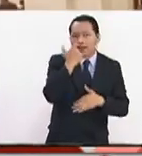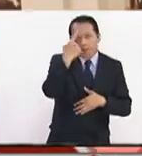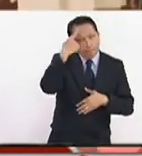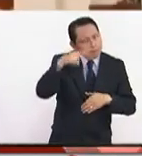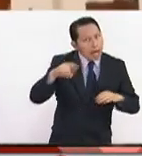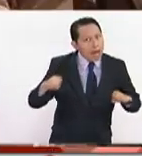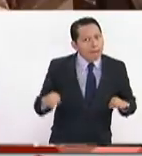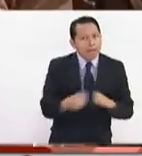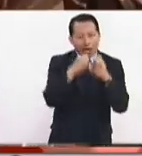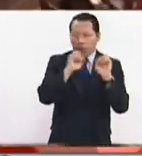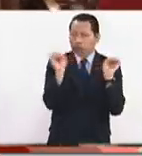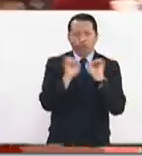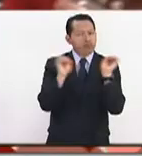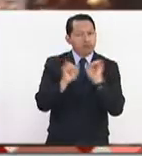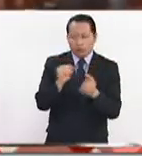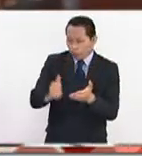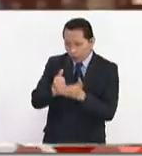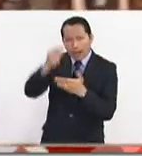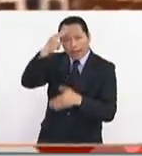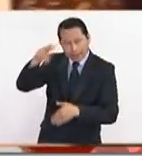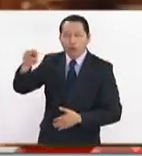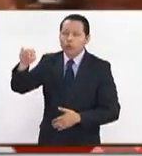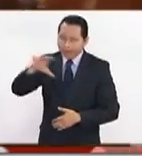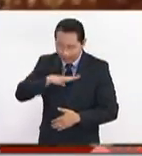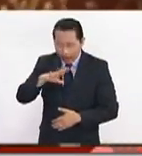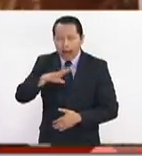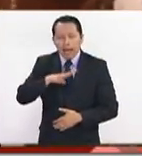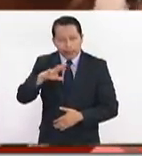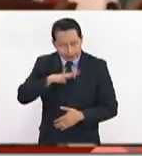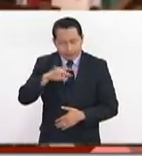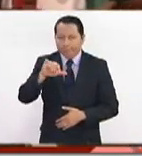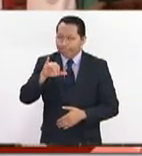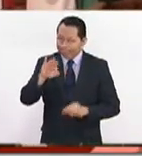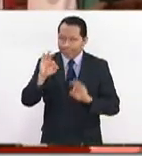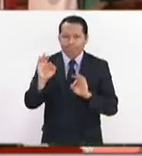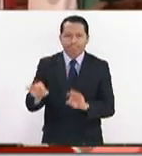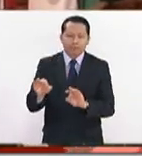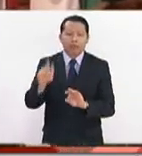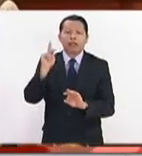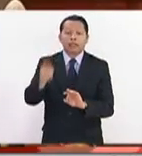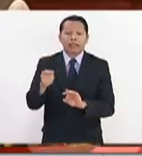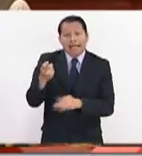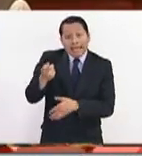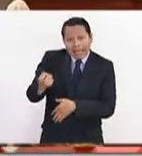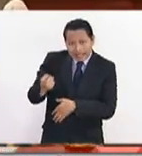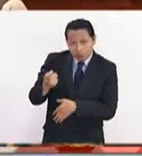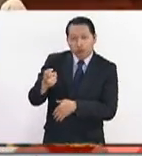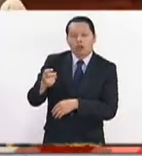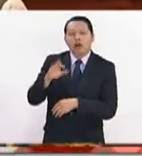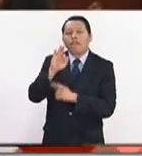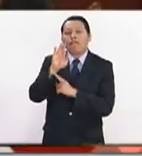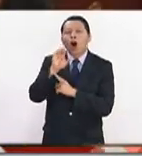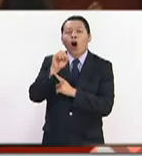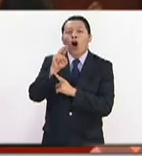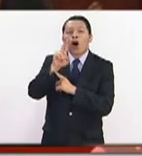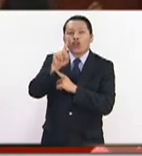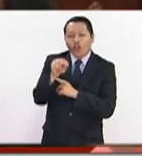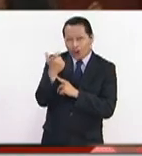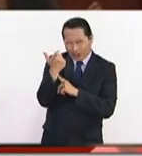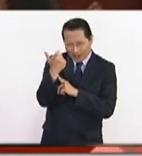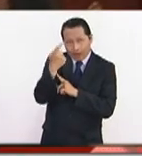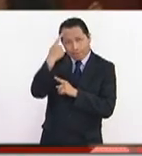Mexicana tienen estos fondos de emergencia, y la Ciudad de México sí, que es una gran diferencia. Se van a utilizar para ahí ciertos fondos,